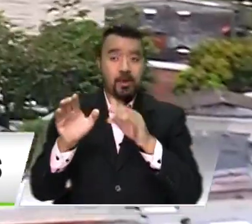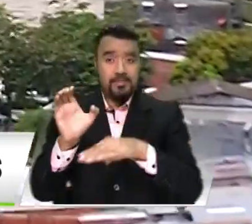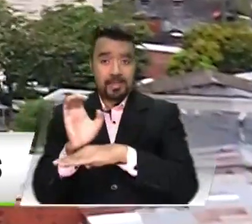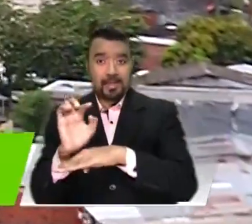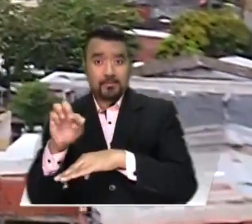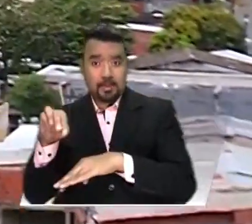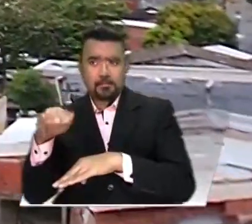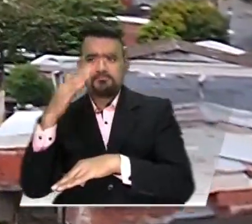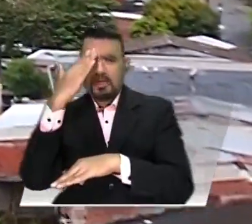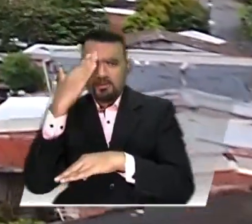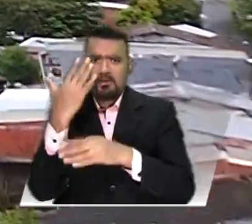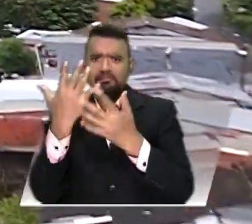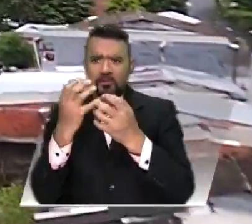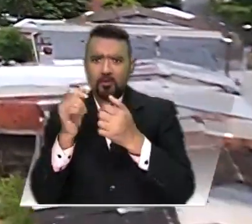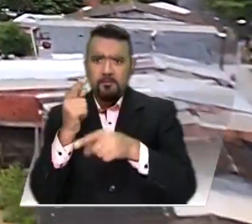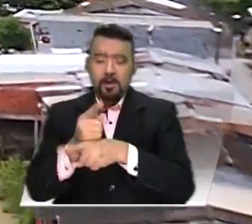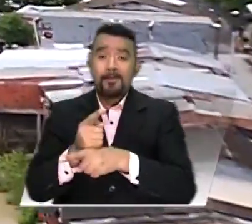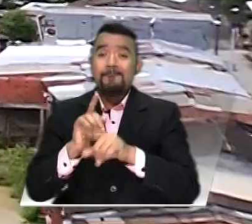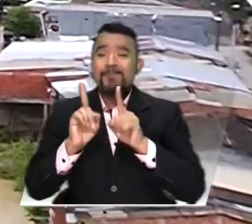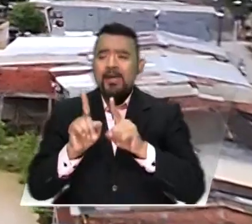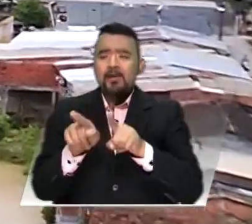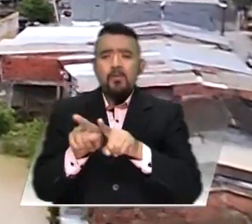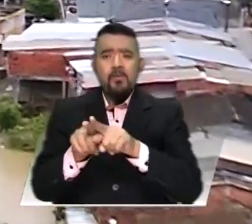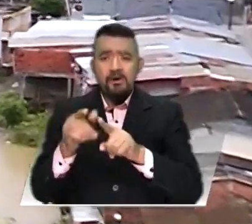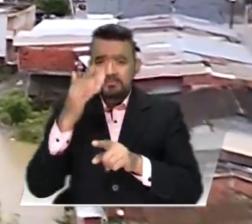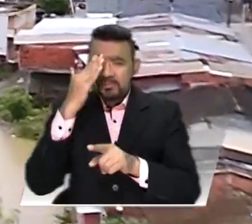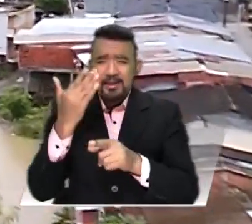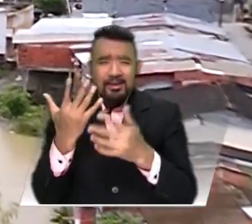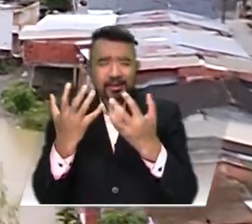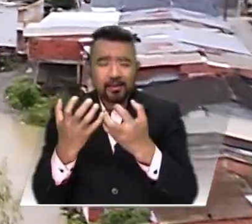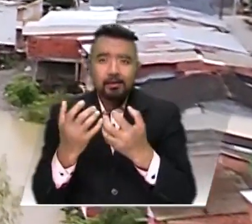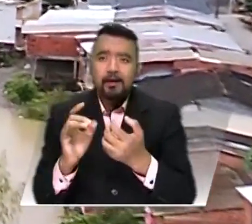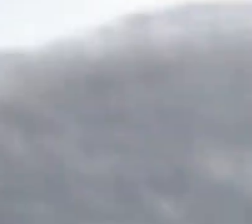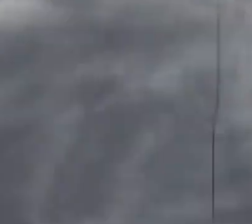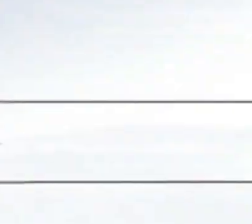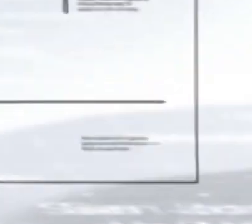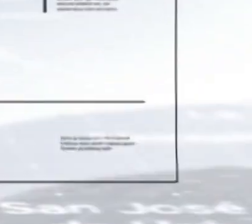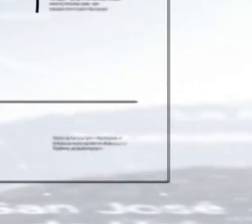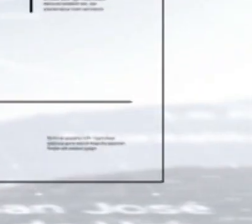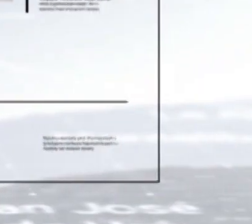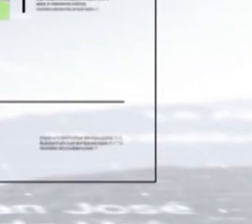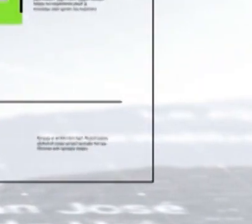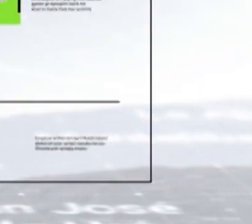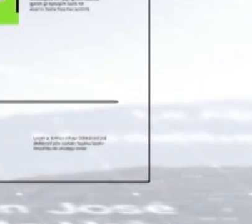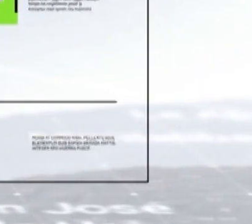empresa afirmó que no considera indispensable realizar la evacuación.